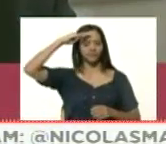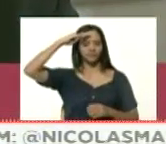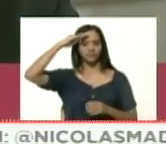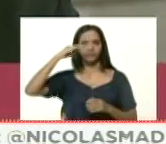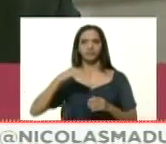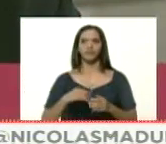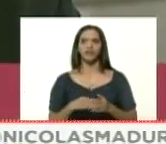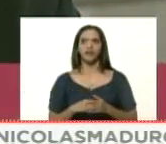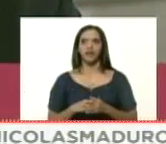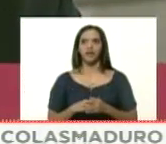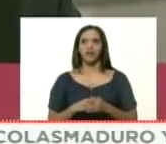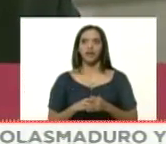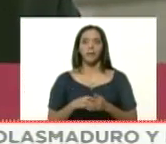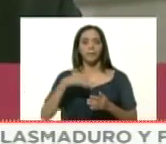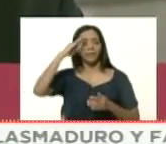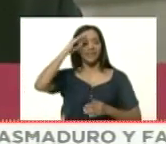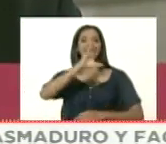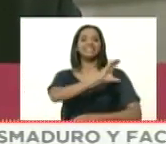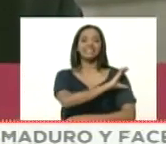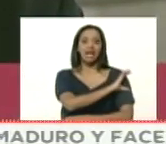ejército, miliciano,